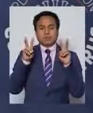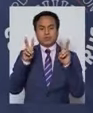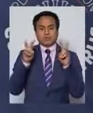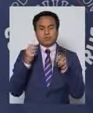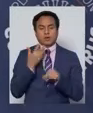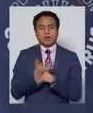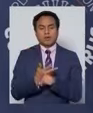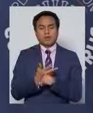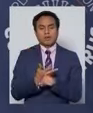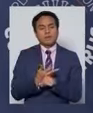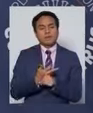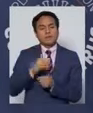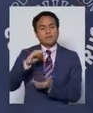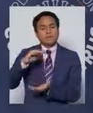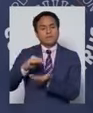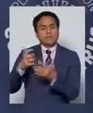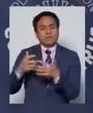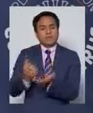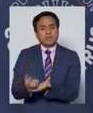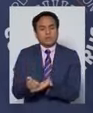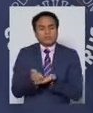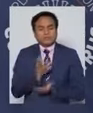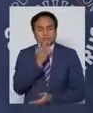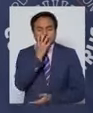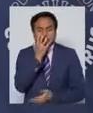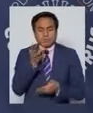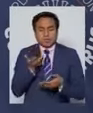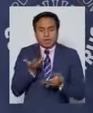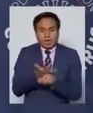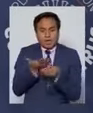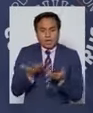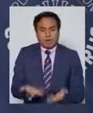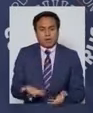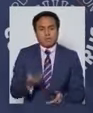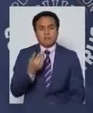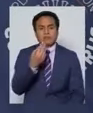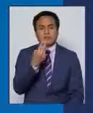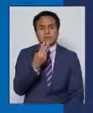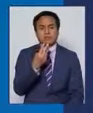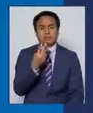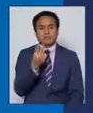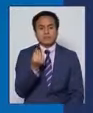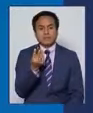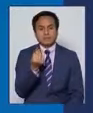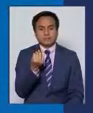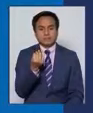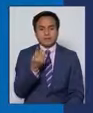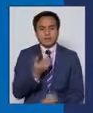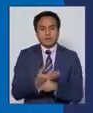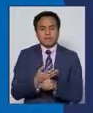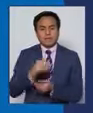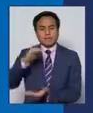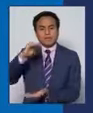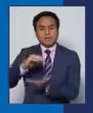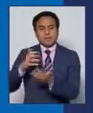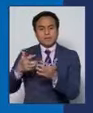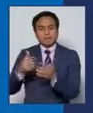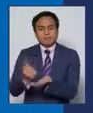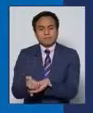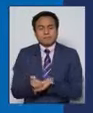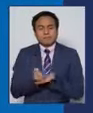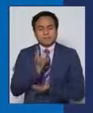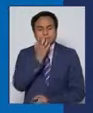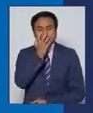la cantidad de ventiladores disponibles, el día de hoy se encuentran 313 ventiladores